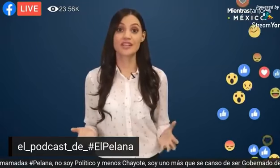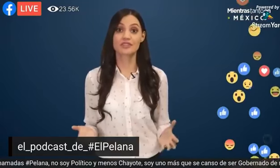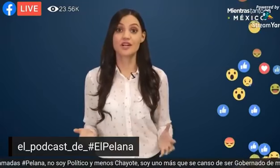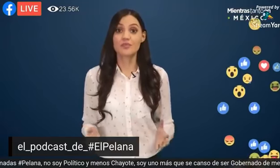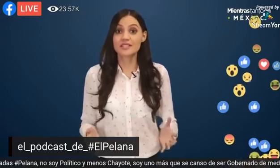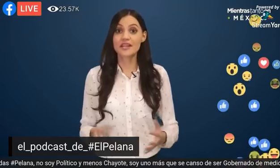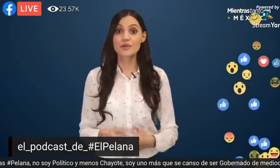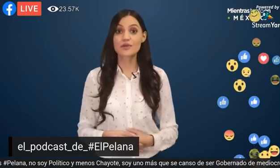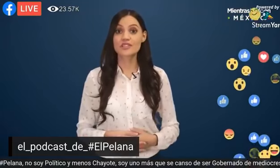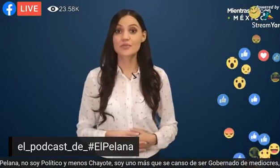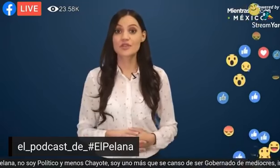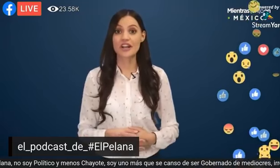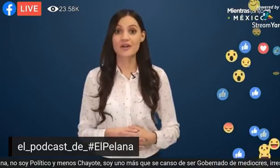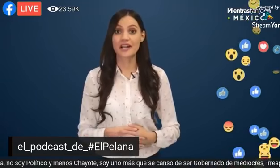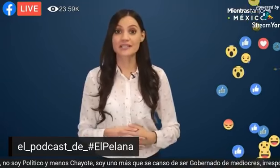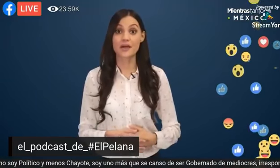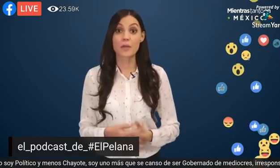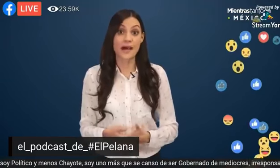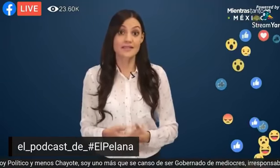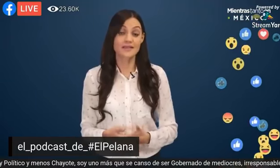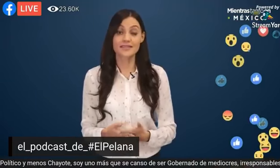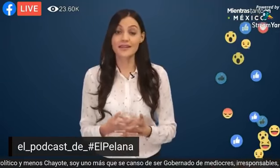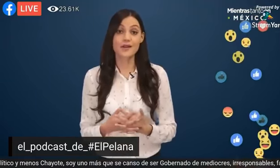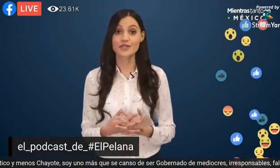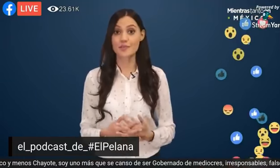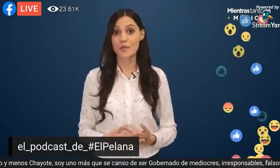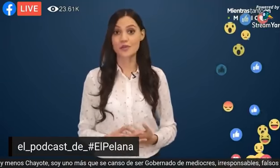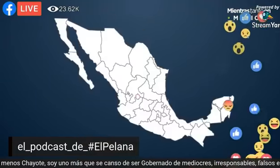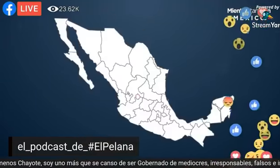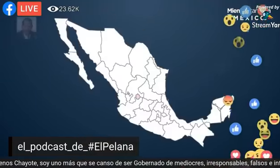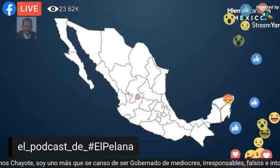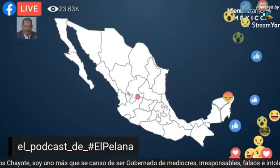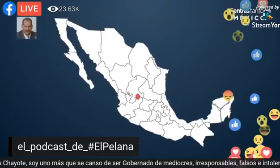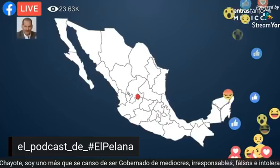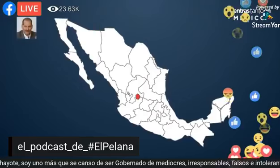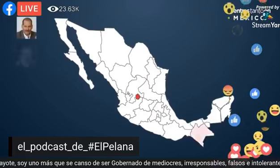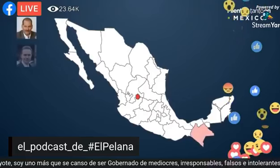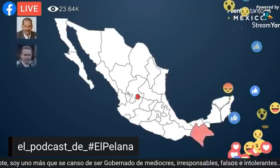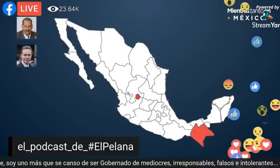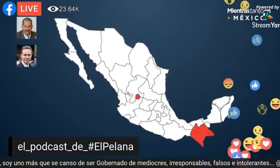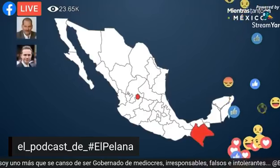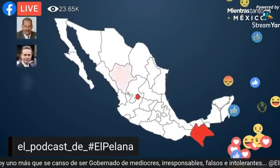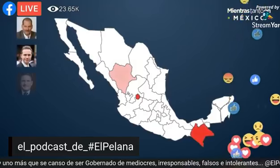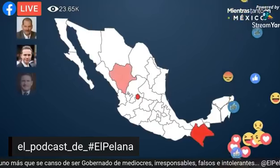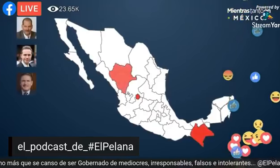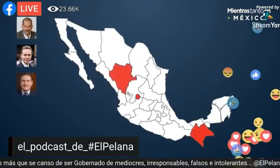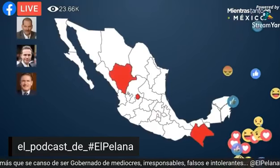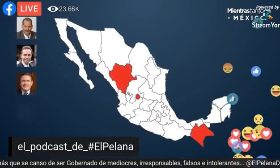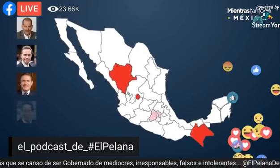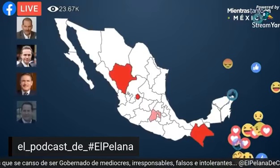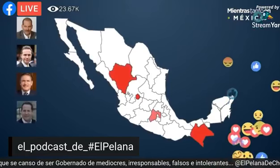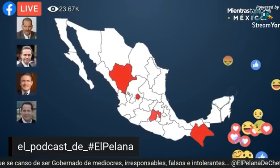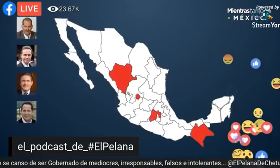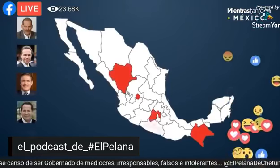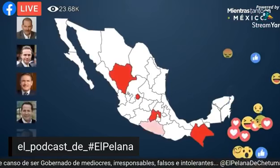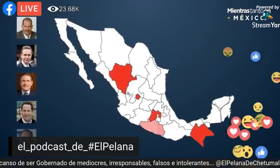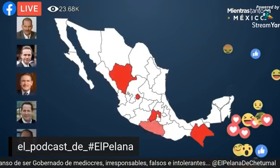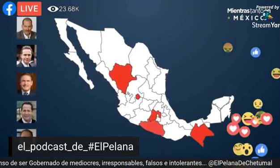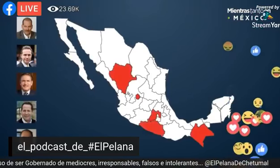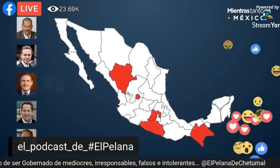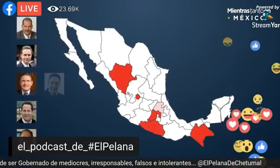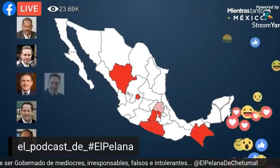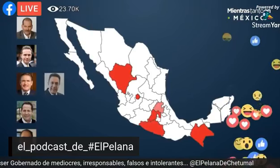nos respondieron, pues hay algunos que pudieron haber gastado más sin que lo sepamos. Aguascalientes, Chiapas, Durango, Estado de